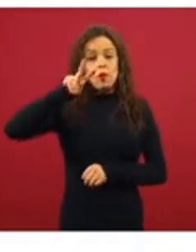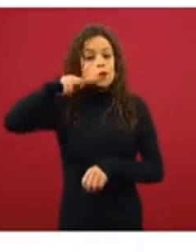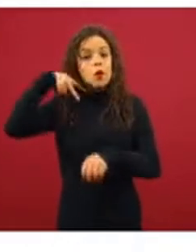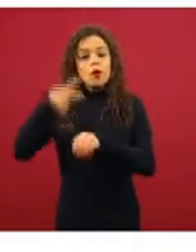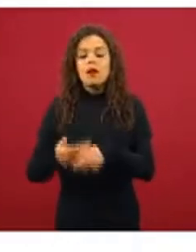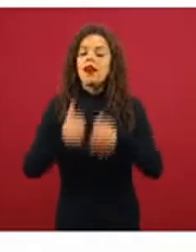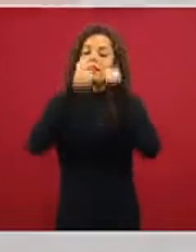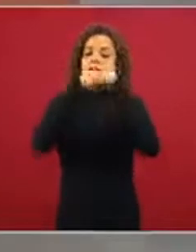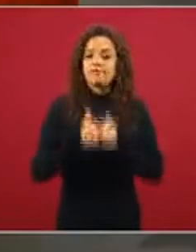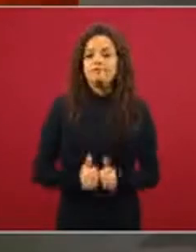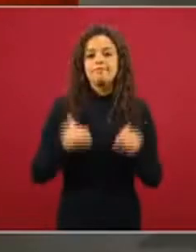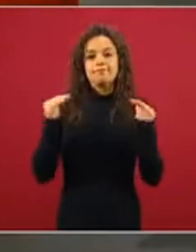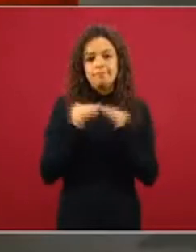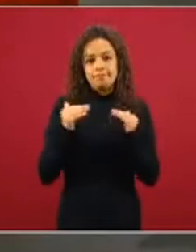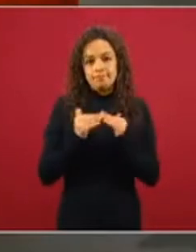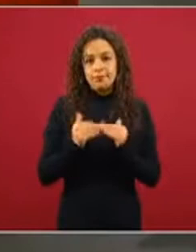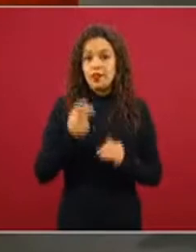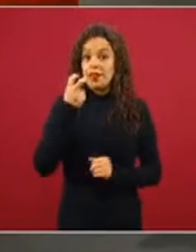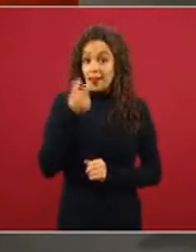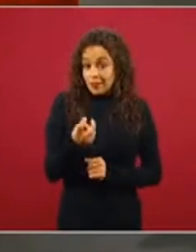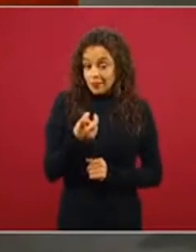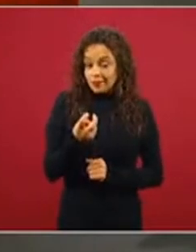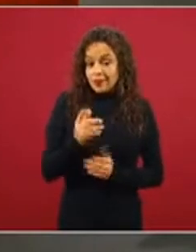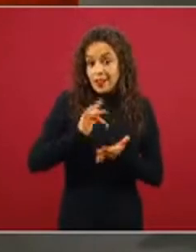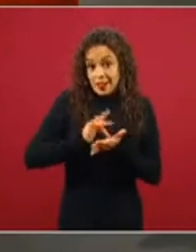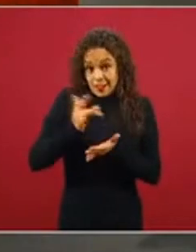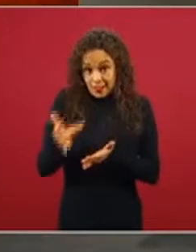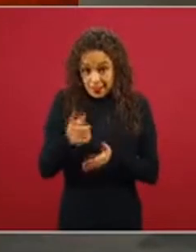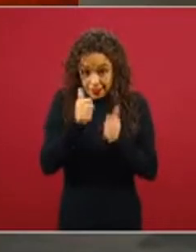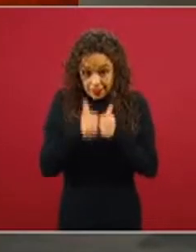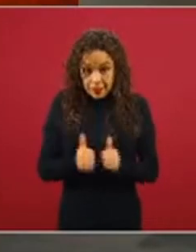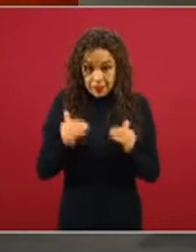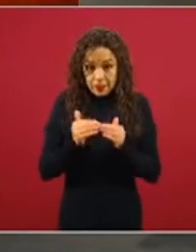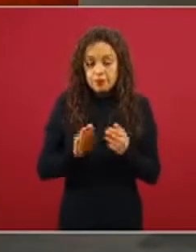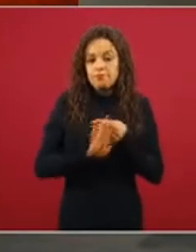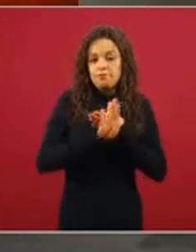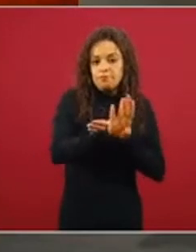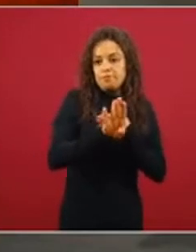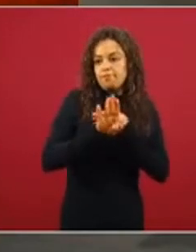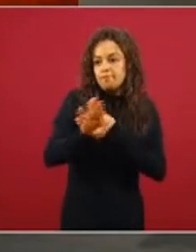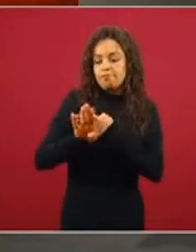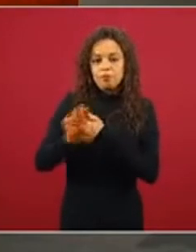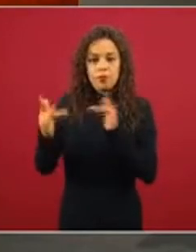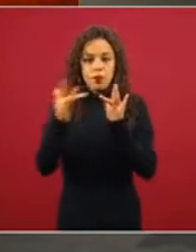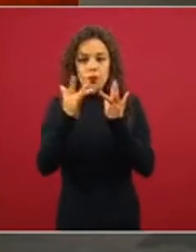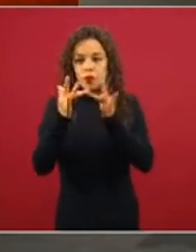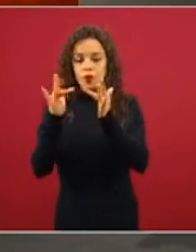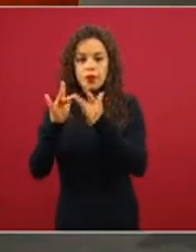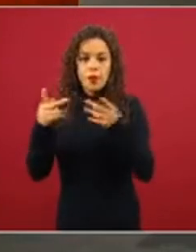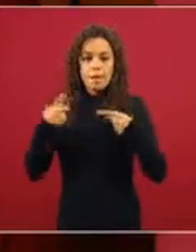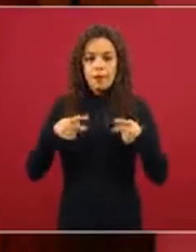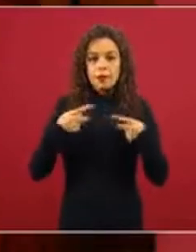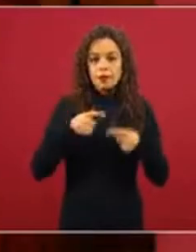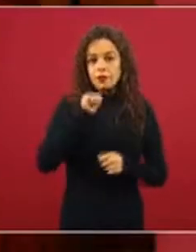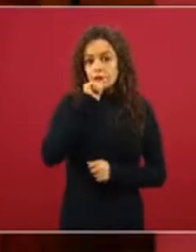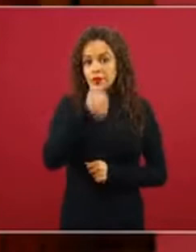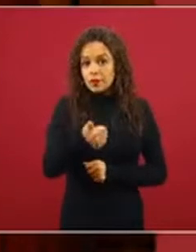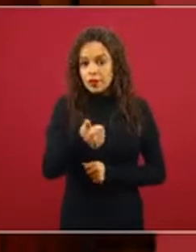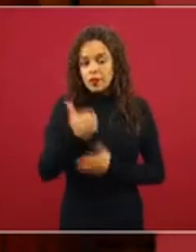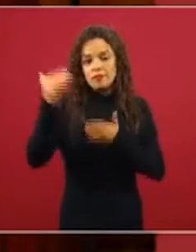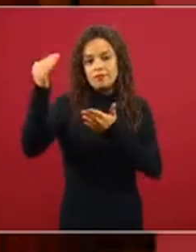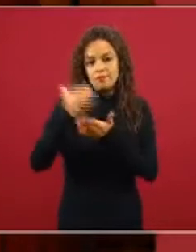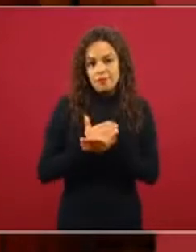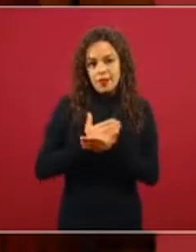cual podemos disminuir el contacto entre personas y por lo tanto podemos entonces disminuir la